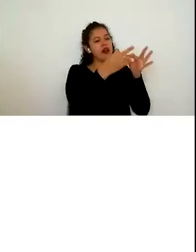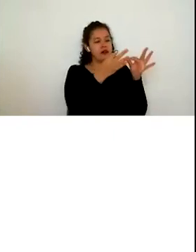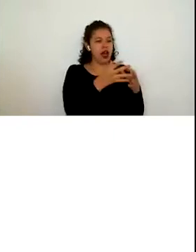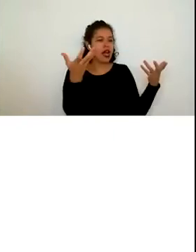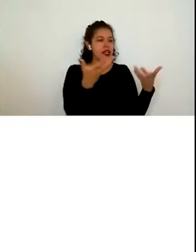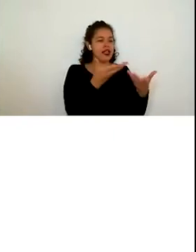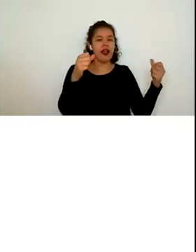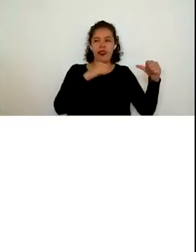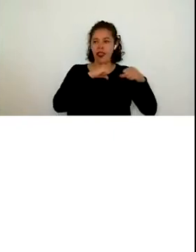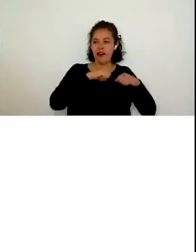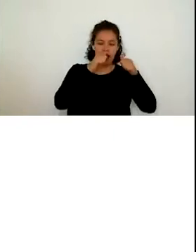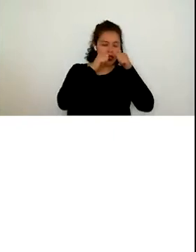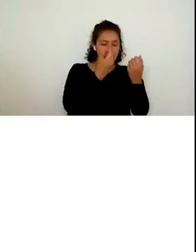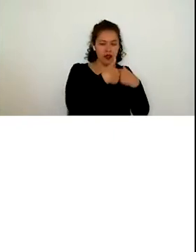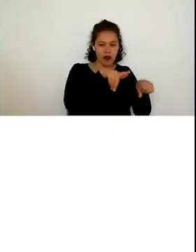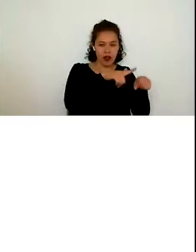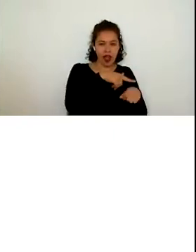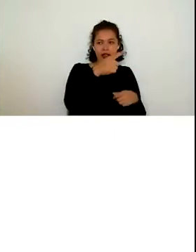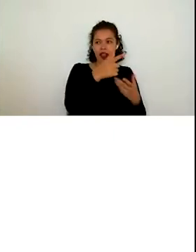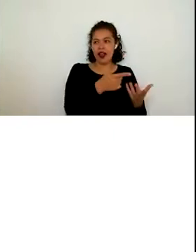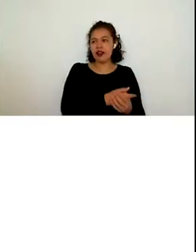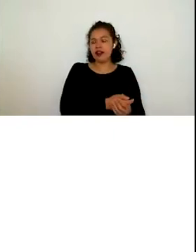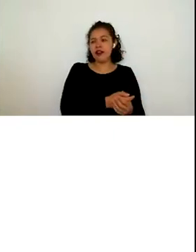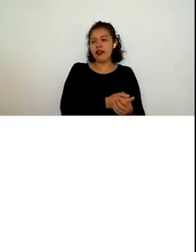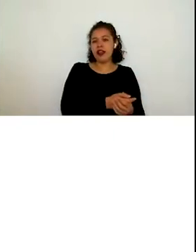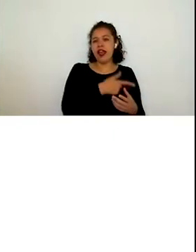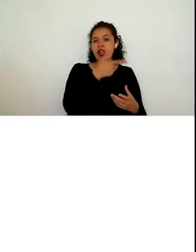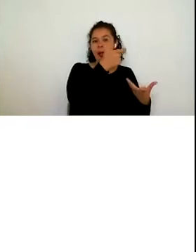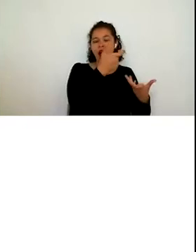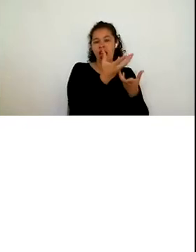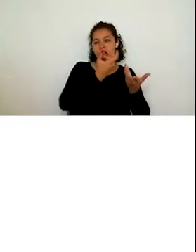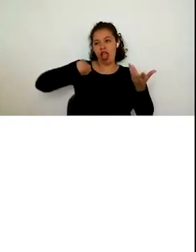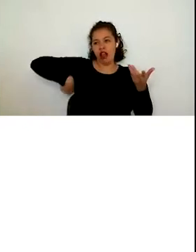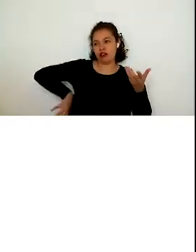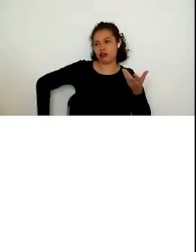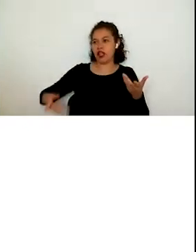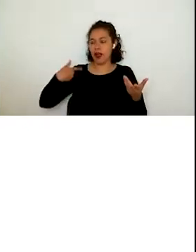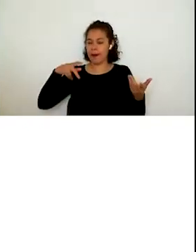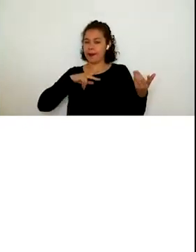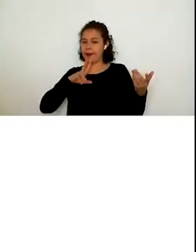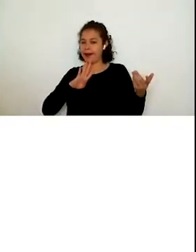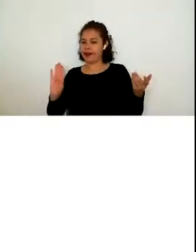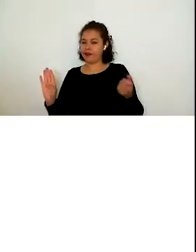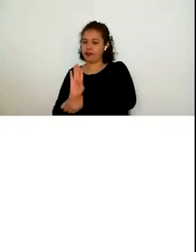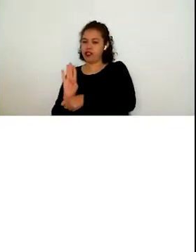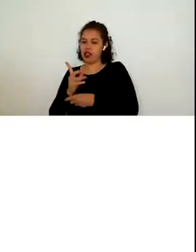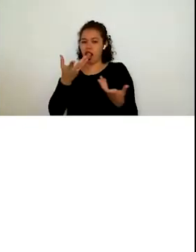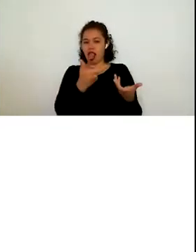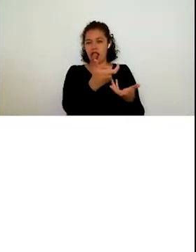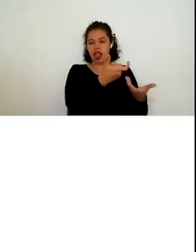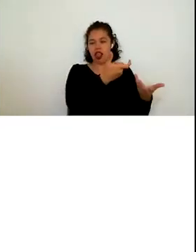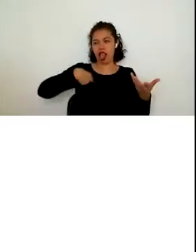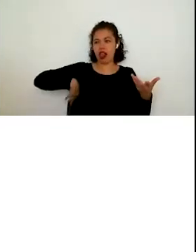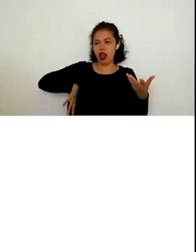actividades de asistencia social y desvía estos recursos para un beneficio propio o para cualquier